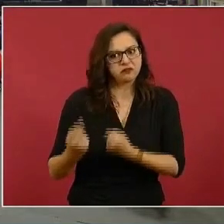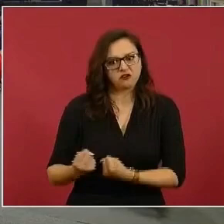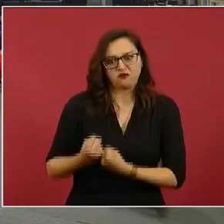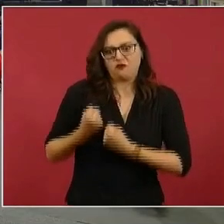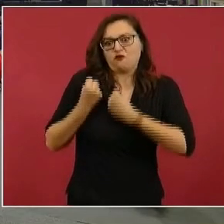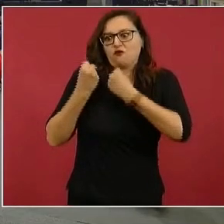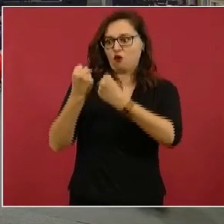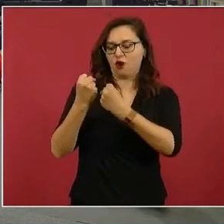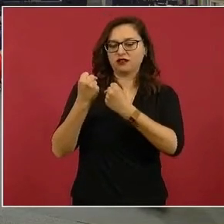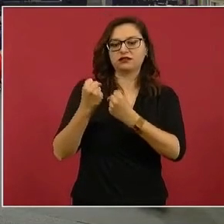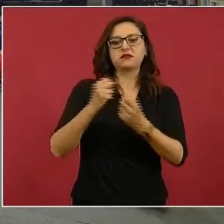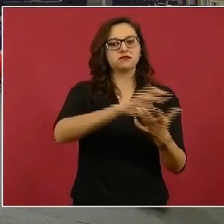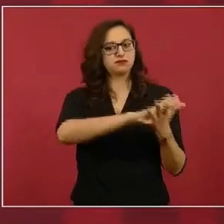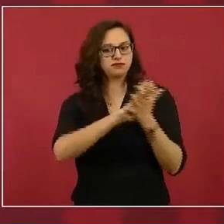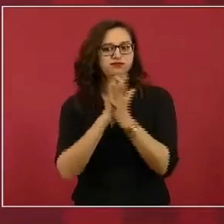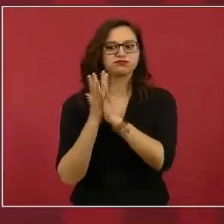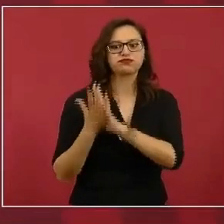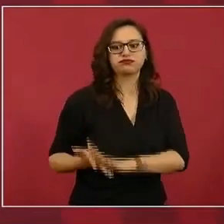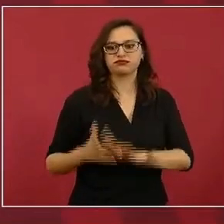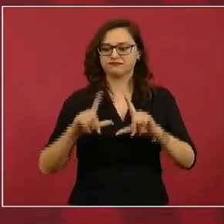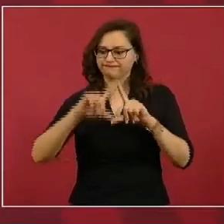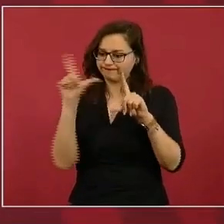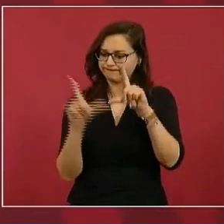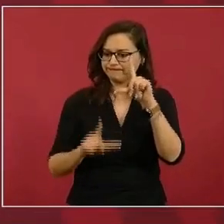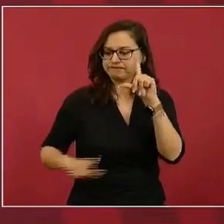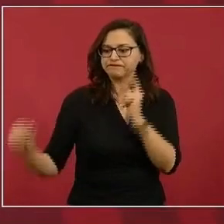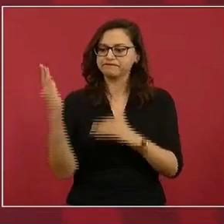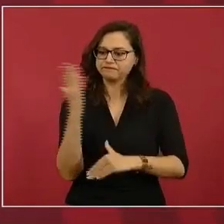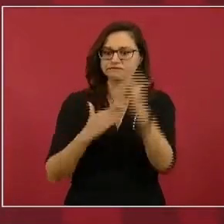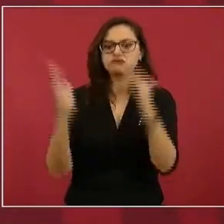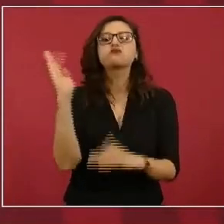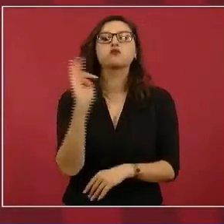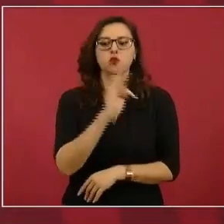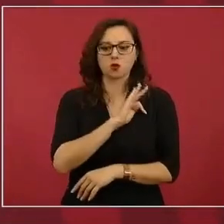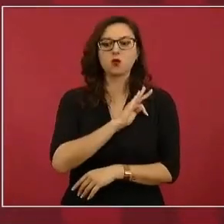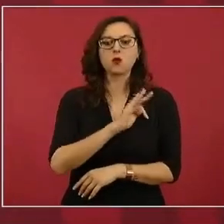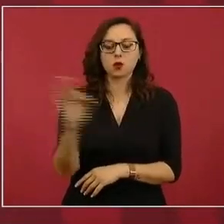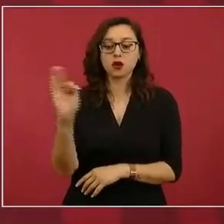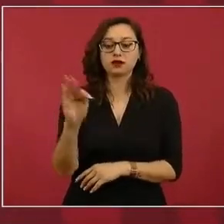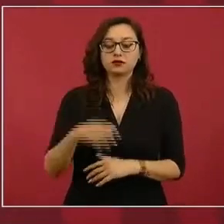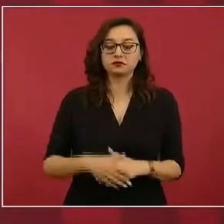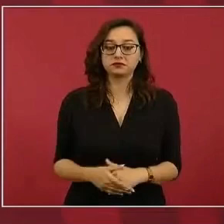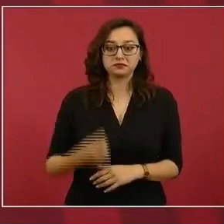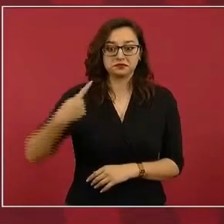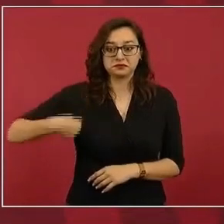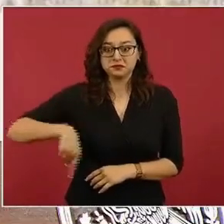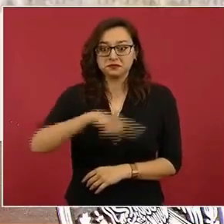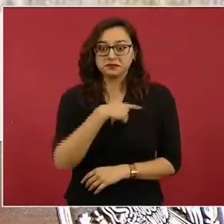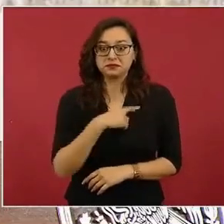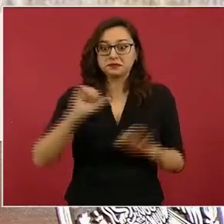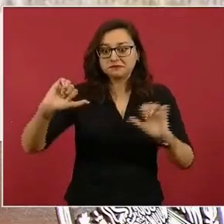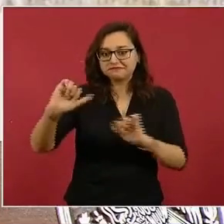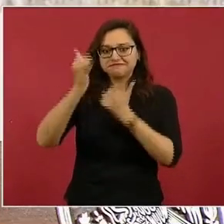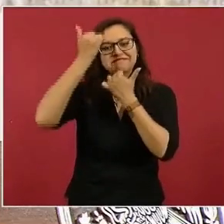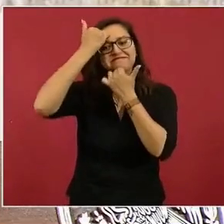dar ni un paso atrás, ni siquiera para tomar impulso. Y hasta ofrecemos disculpas a nuestros